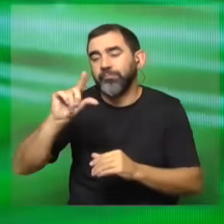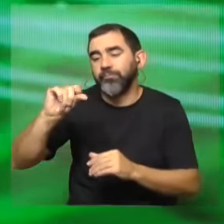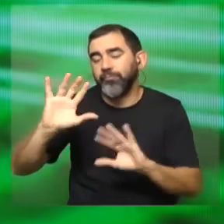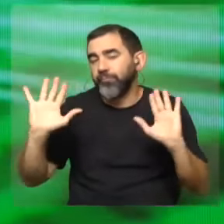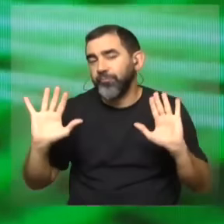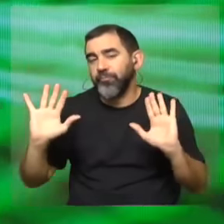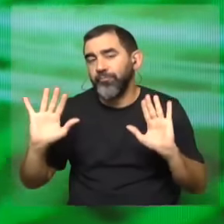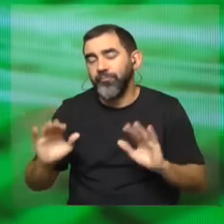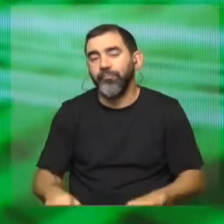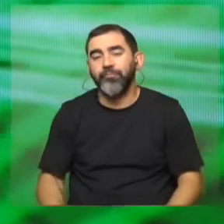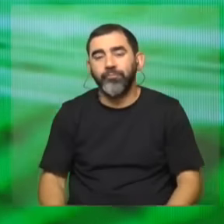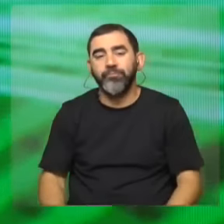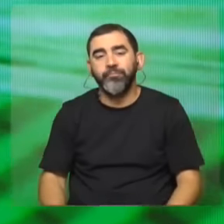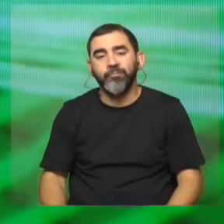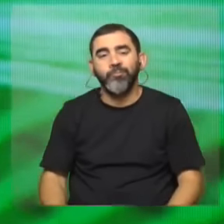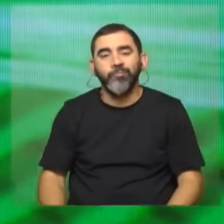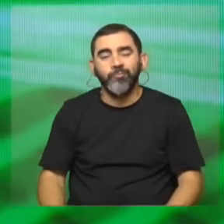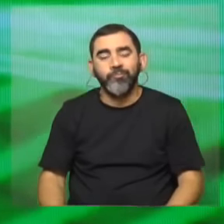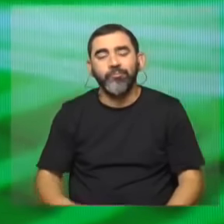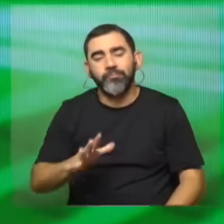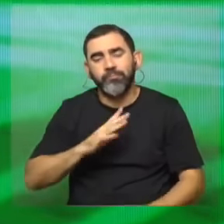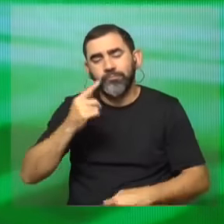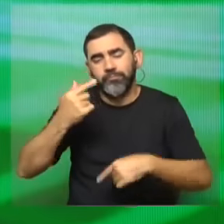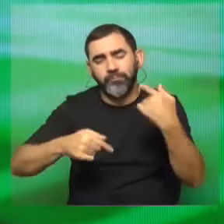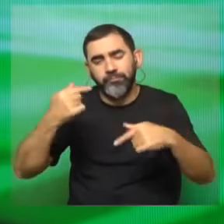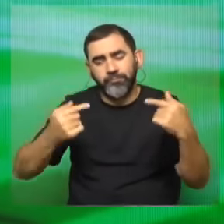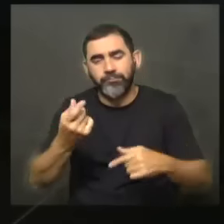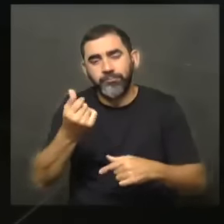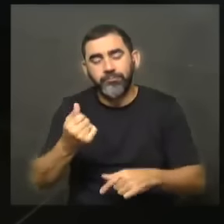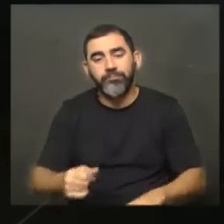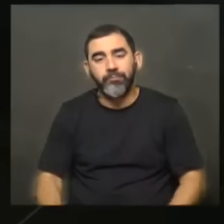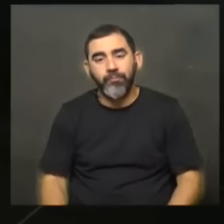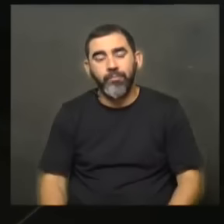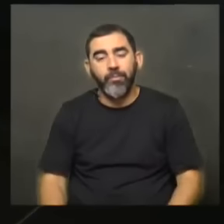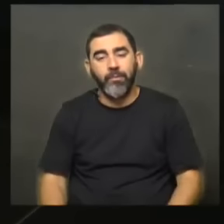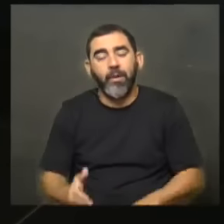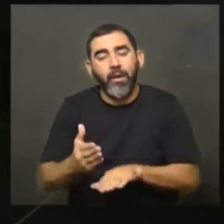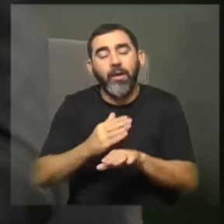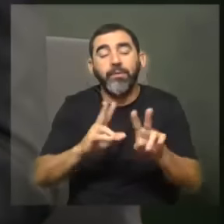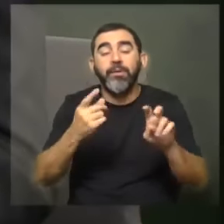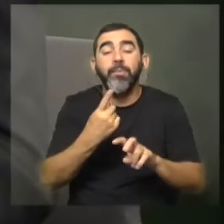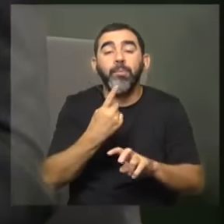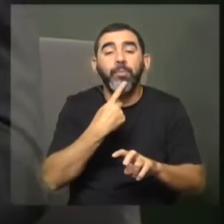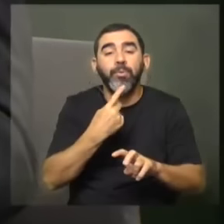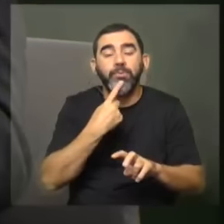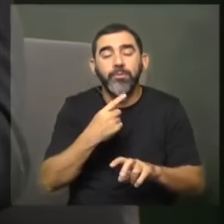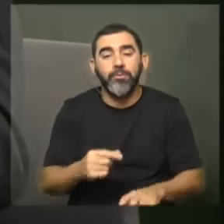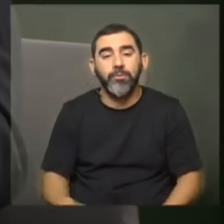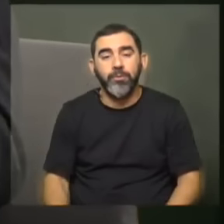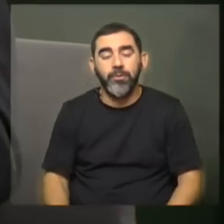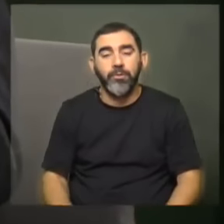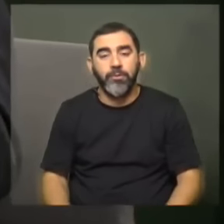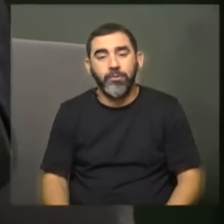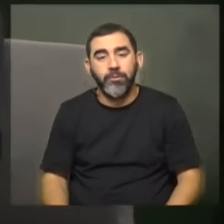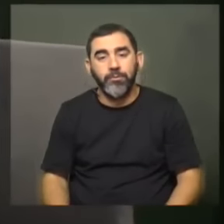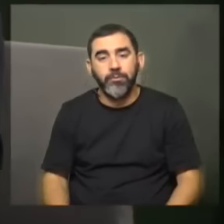con con con un precio más que razonable hay para todos los precios está claro antes de de meterme en política que eso también queremos hablar con usted